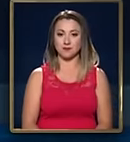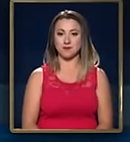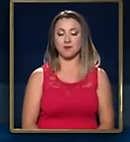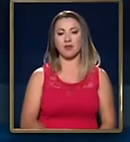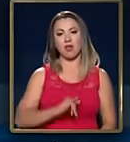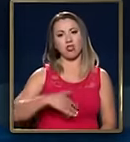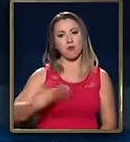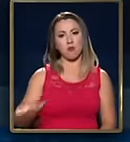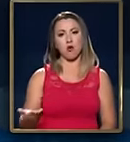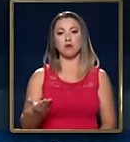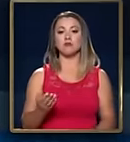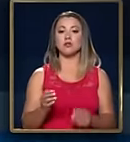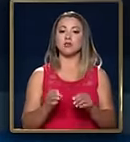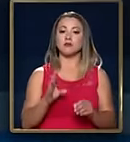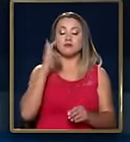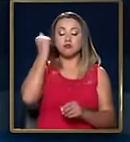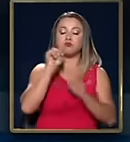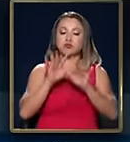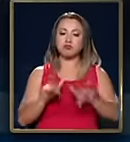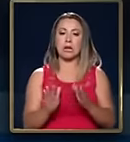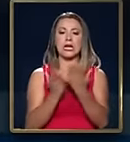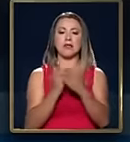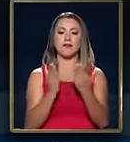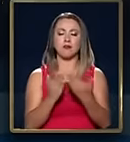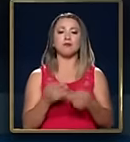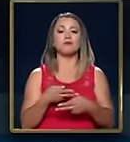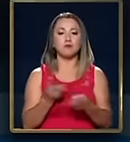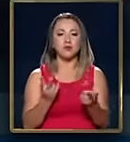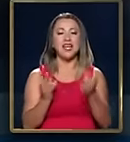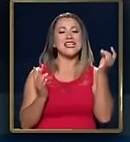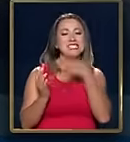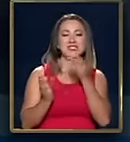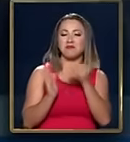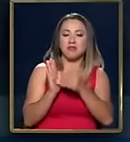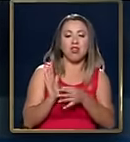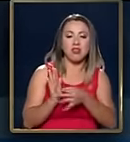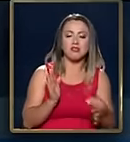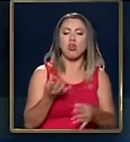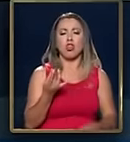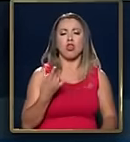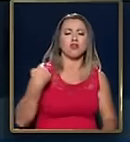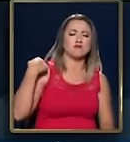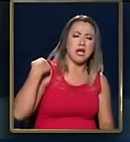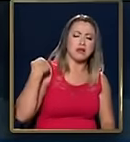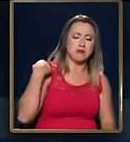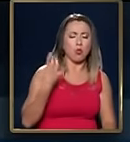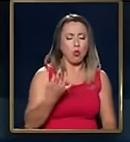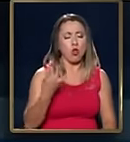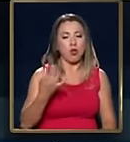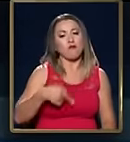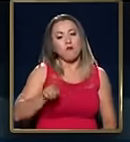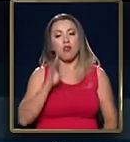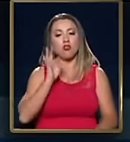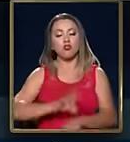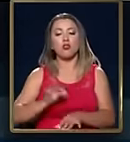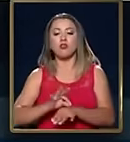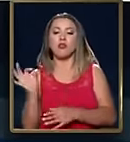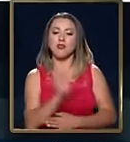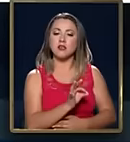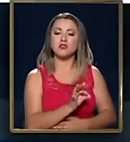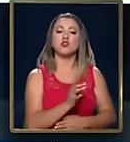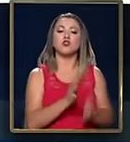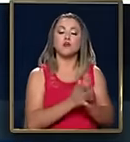No, y después sacó un libro, oye, con unas anécdotas tan sabrosísimas. Dice que un día amaneció con dolor de espalda terrible. Fue al doctor y le dijo al doctor,